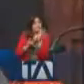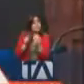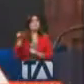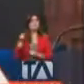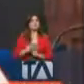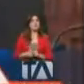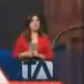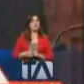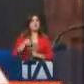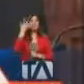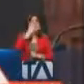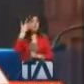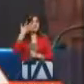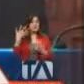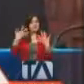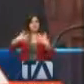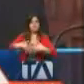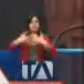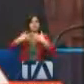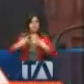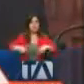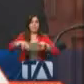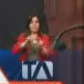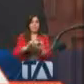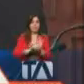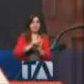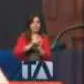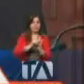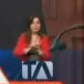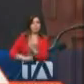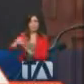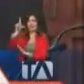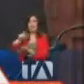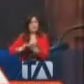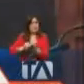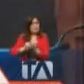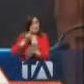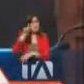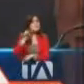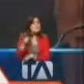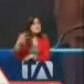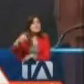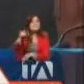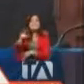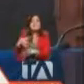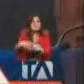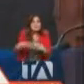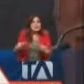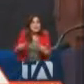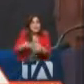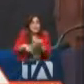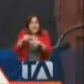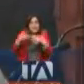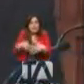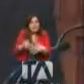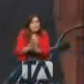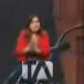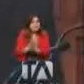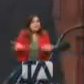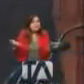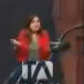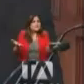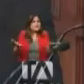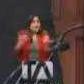una refinería de Esmeraldas en la cual tiene un sobreprecio de aproximadamente 1.000 millones de dólares y ni siquiera las terminaban bien. En este momento